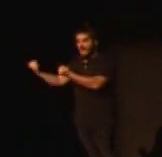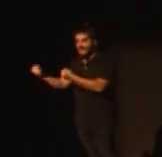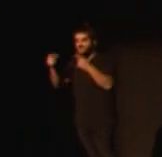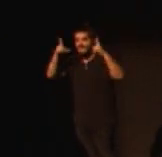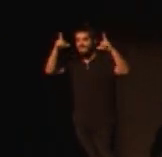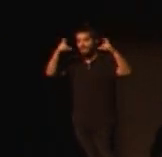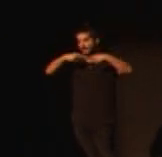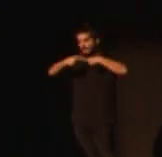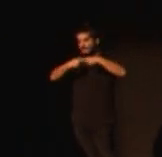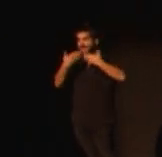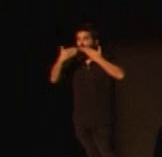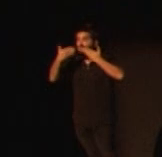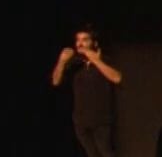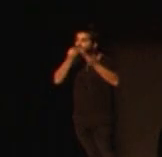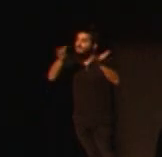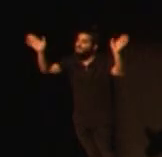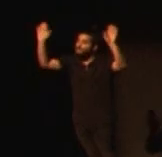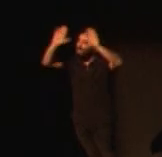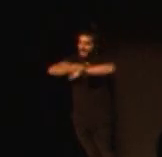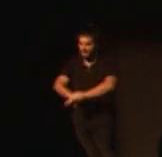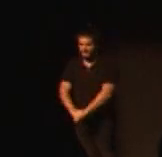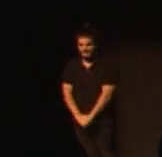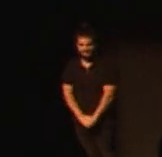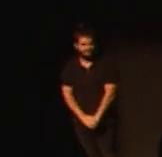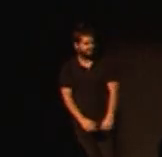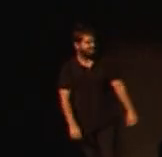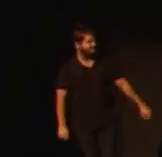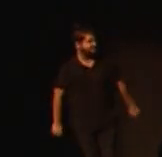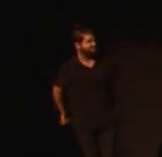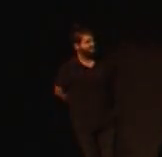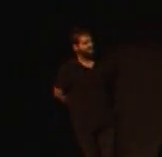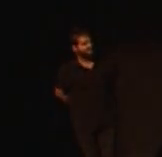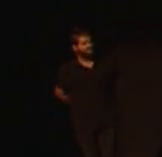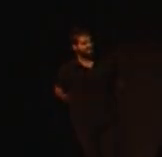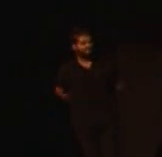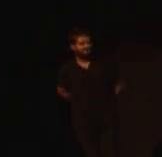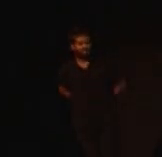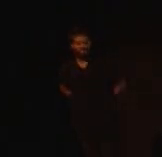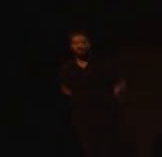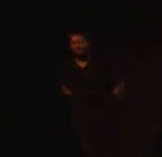de familia. Muchas gracias y buenas noches.